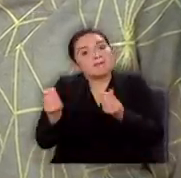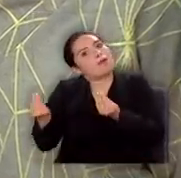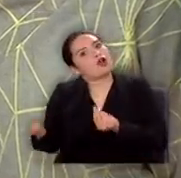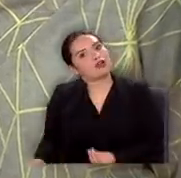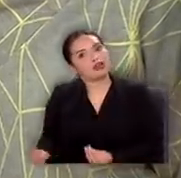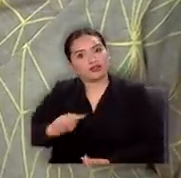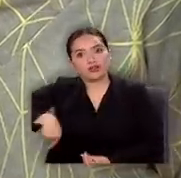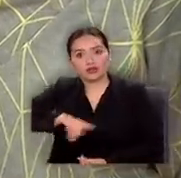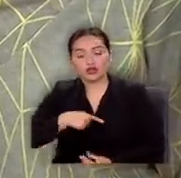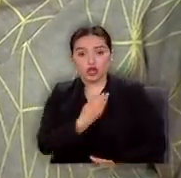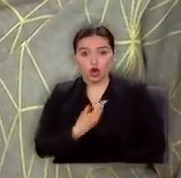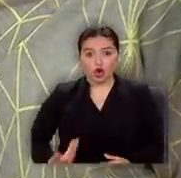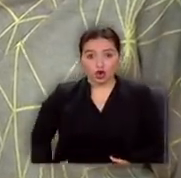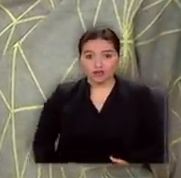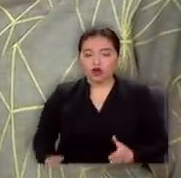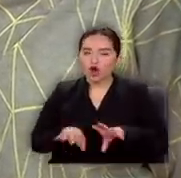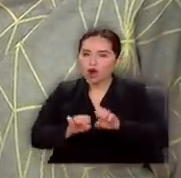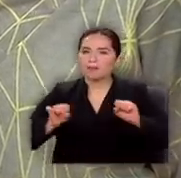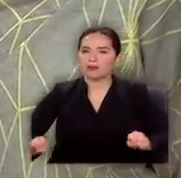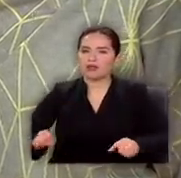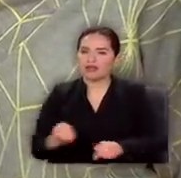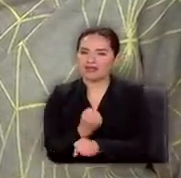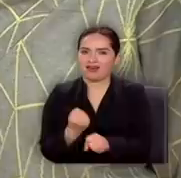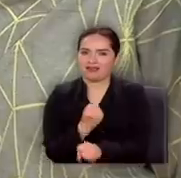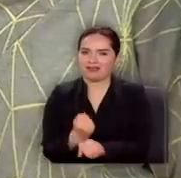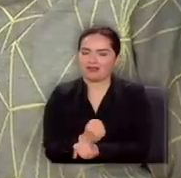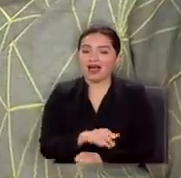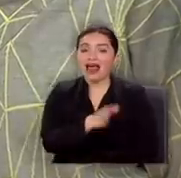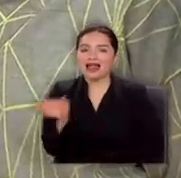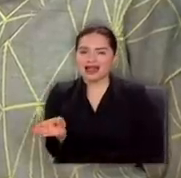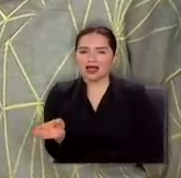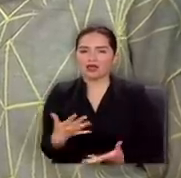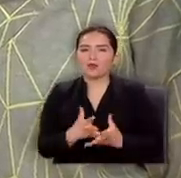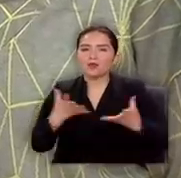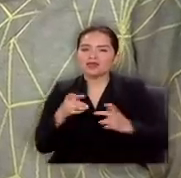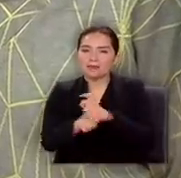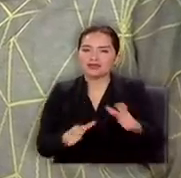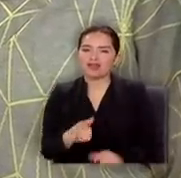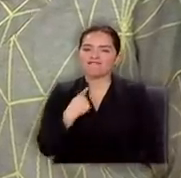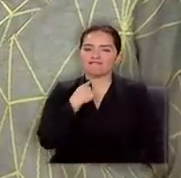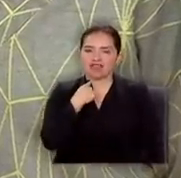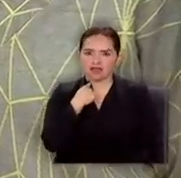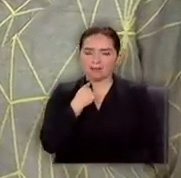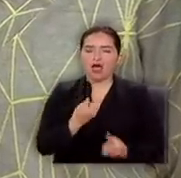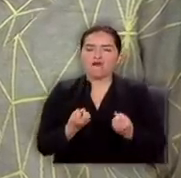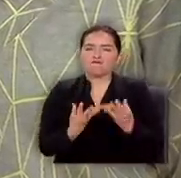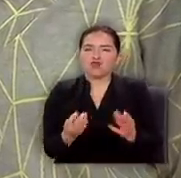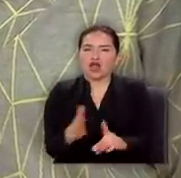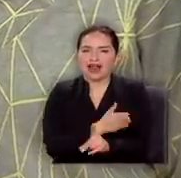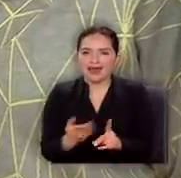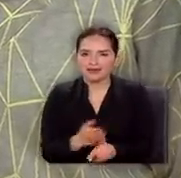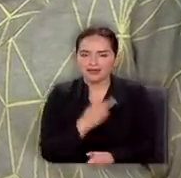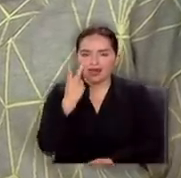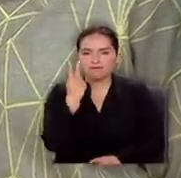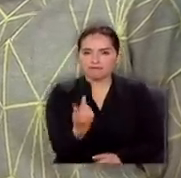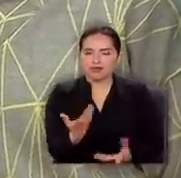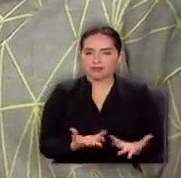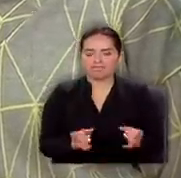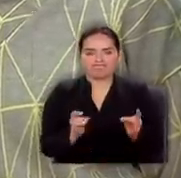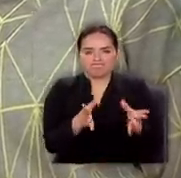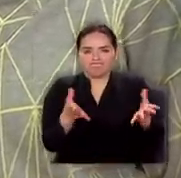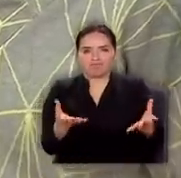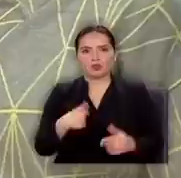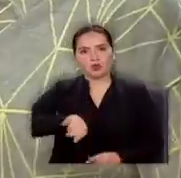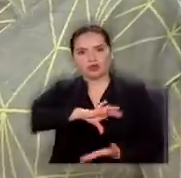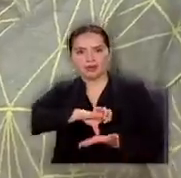estamos como gobierno comprometido y trabajando al lado y díaz de muchas víctimas de una violencia que hemos visto inusitada en